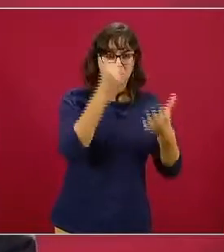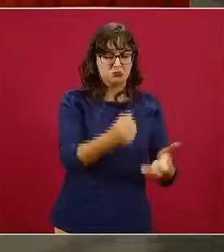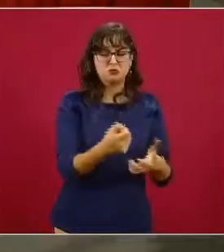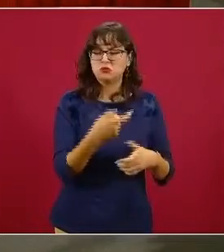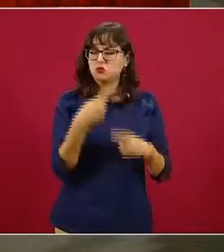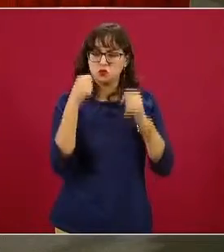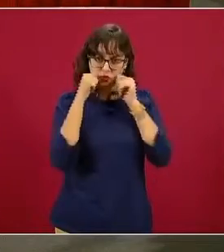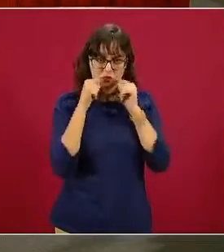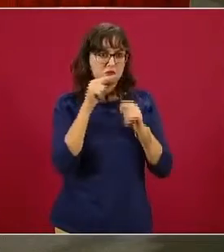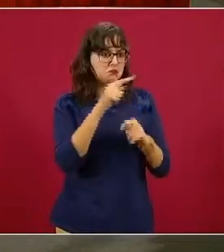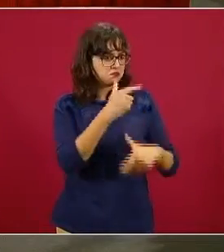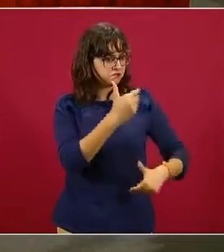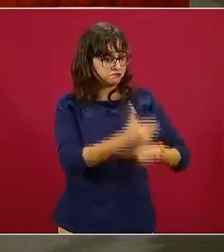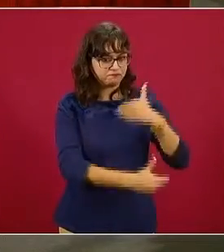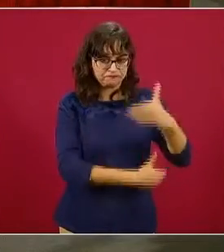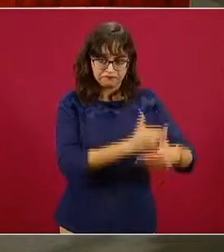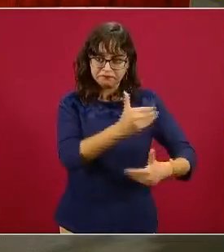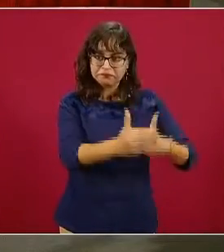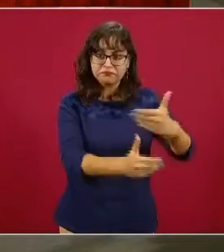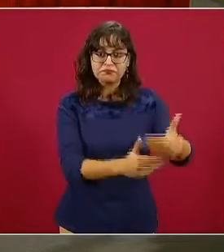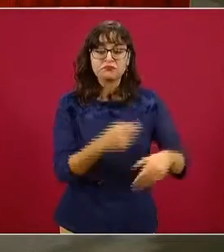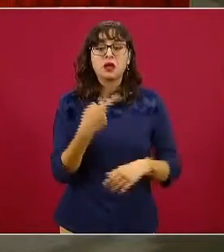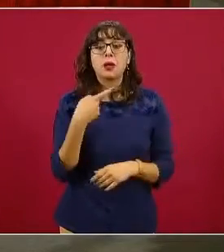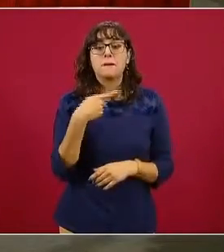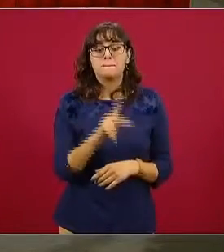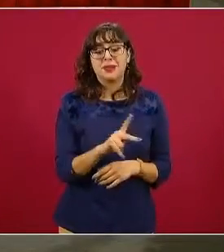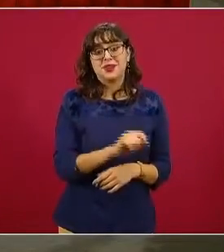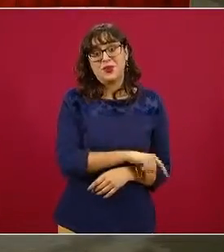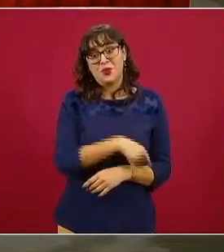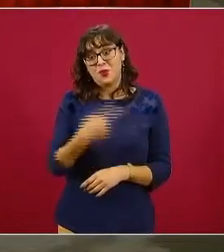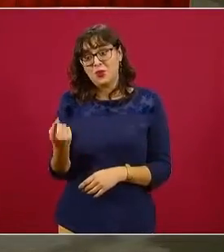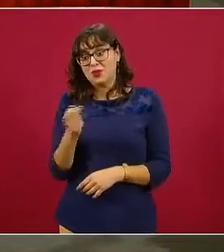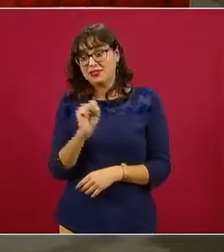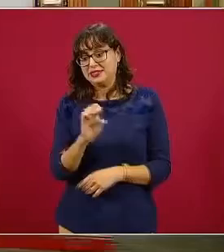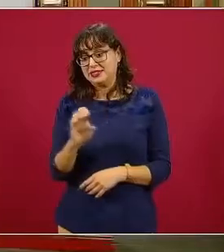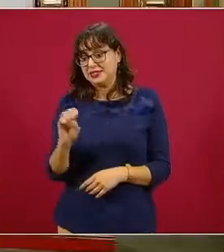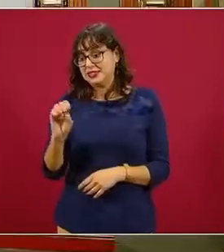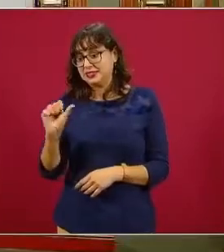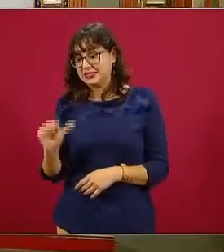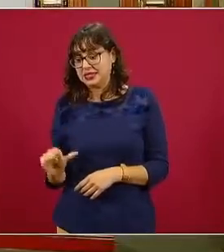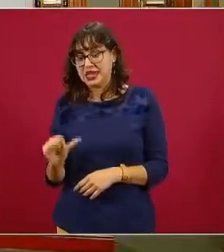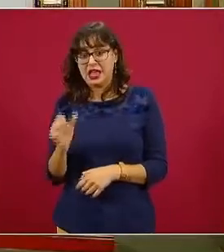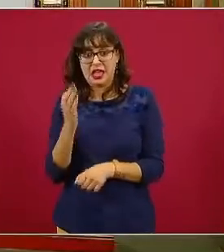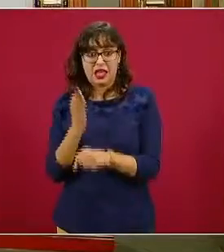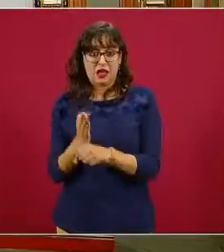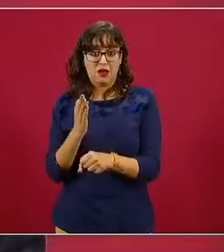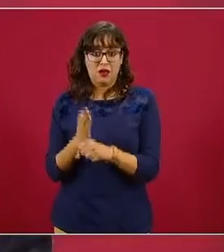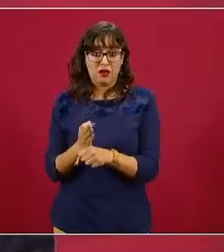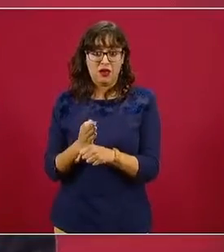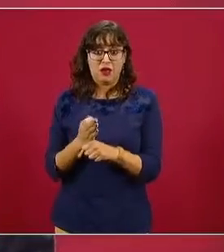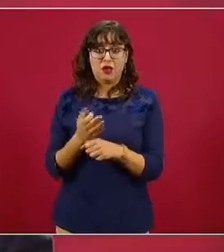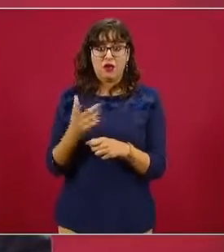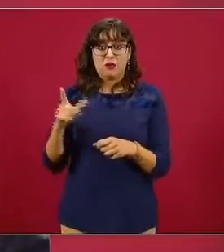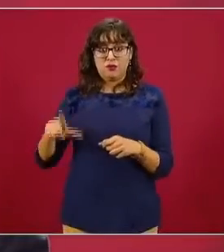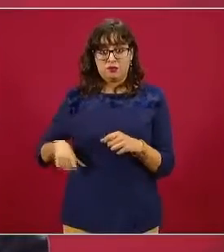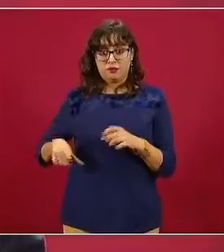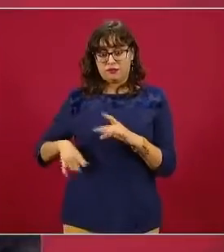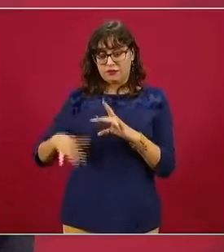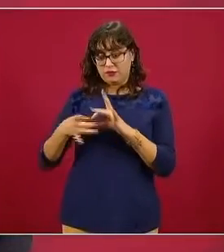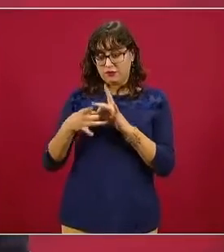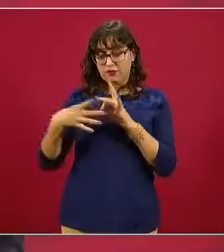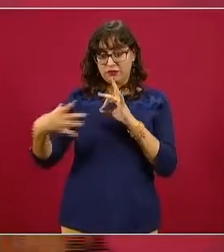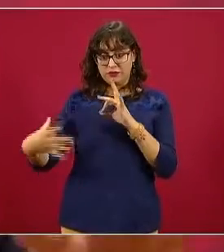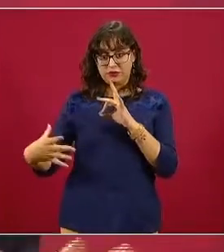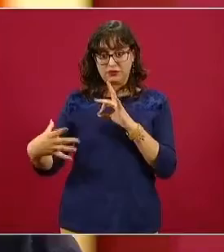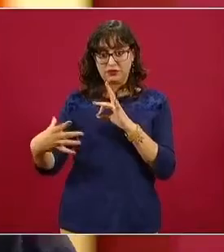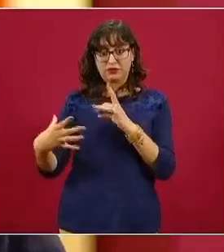muy poco. Pero en el lado de la Secretaría de Salud, que hoy está descentralizada desde agosto de